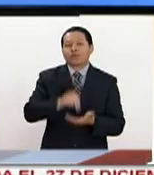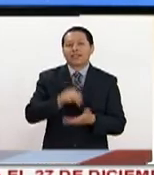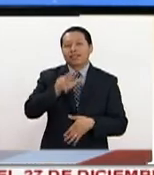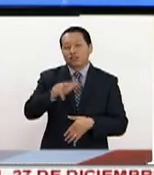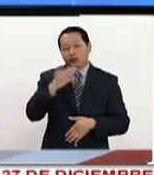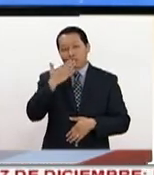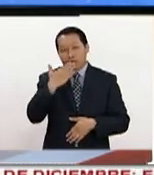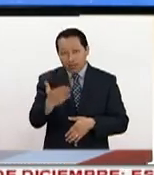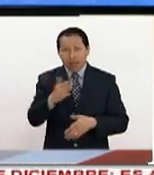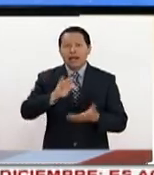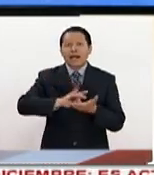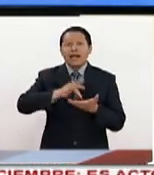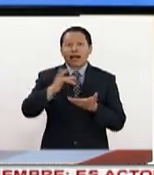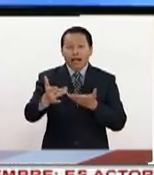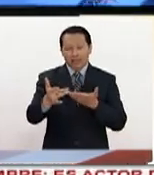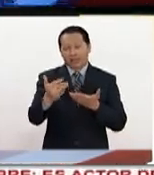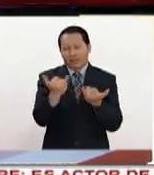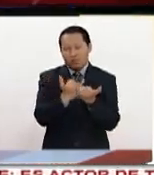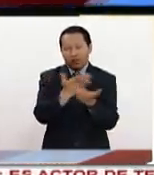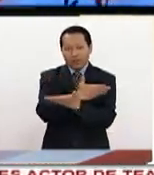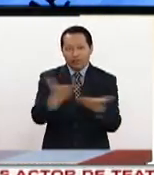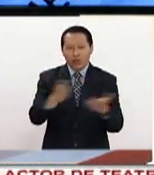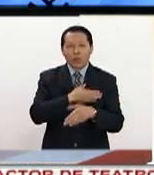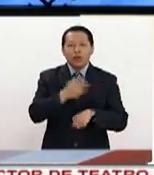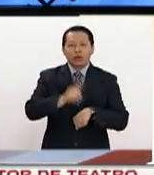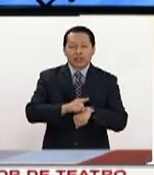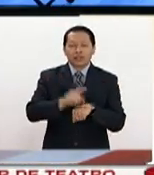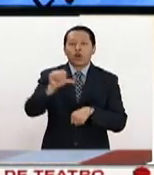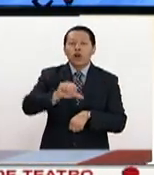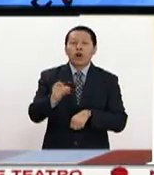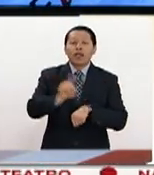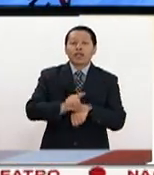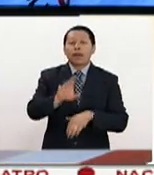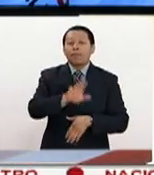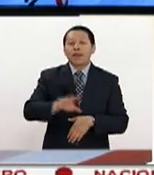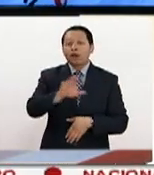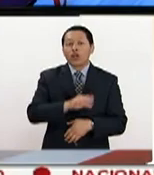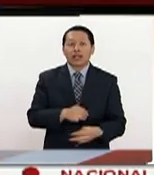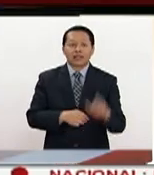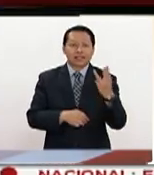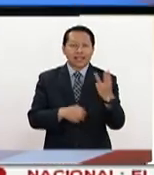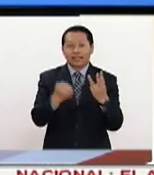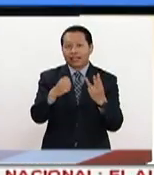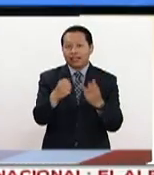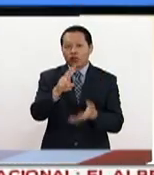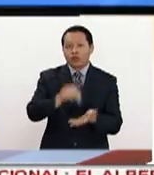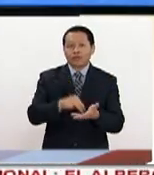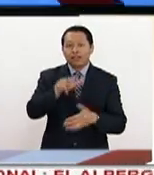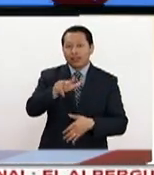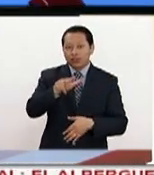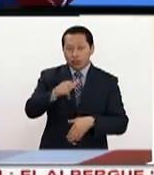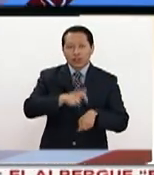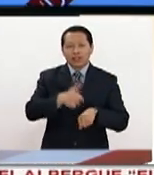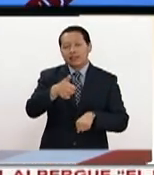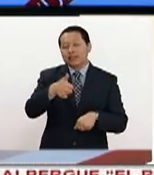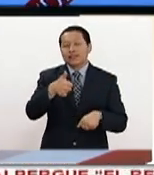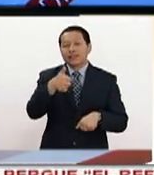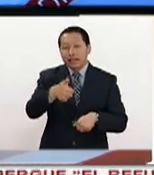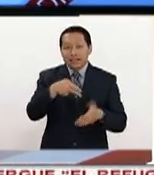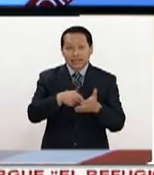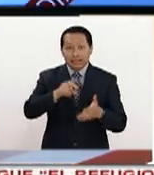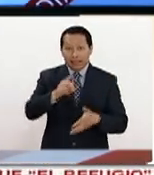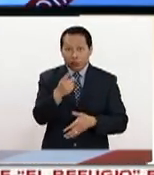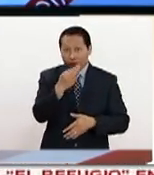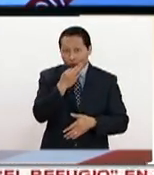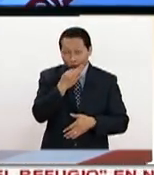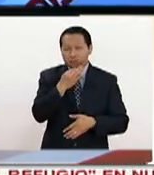2018. Gracias por acompañarnos a ustedes. Muy buenos días. Hoy es miércoles 3 de enero del 2018. Son las 6:31 minutos.